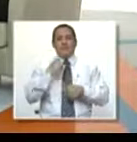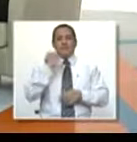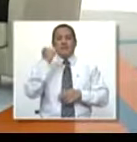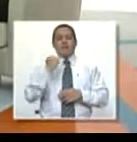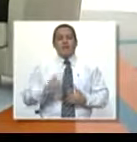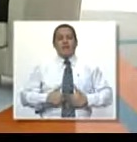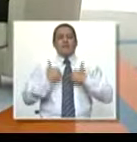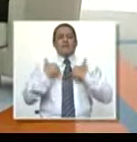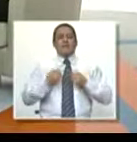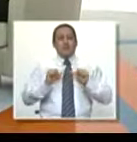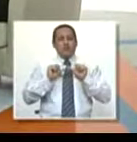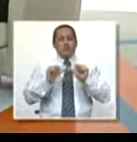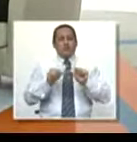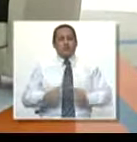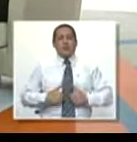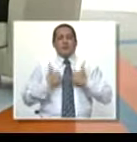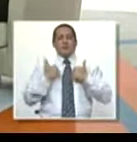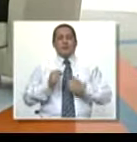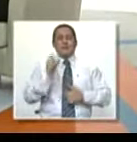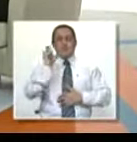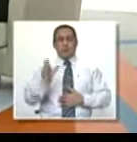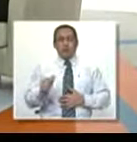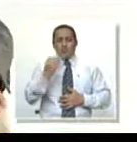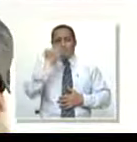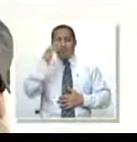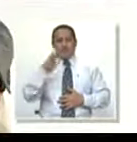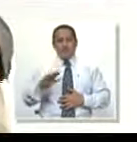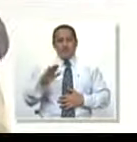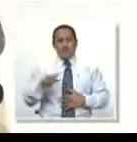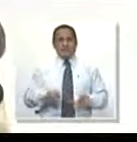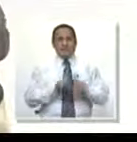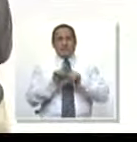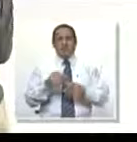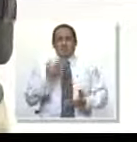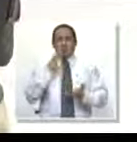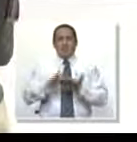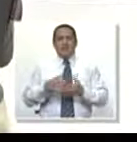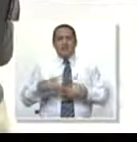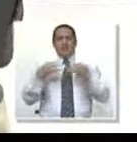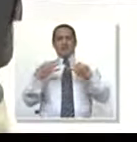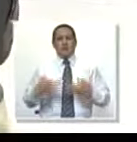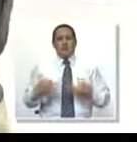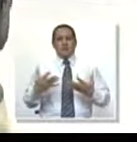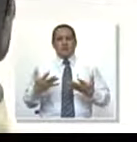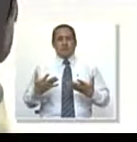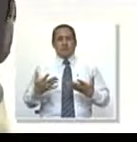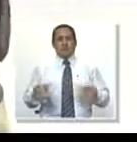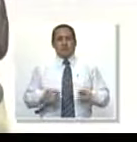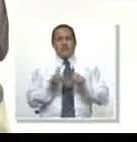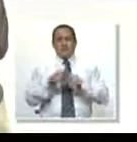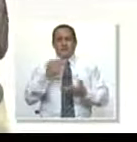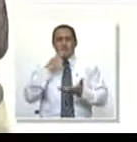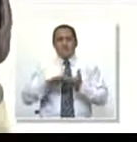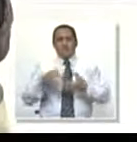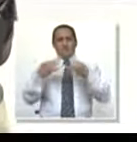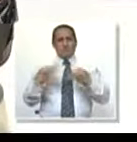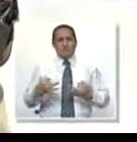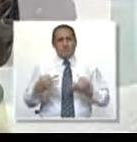derecho a la vida el derecho a la subsistencia de una niña Entonces por un absurdo formalismo por un